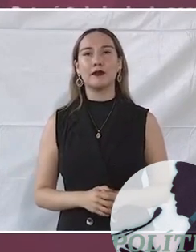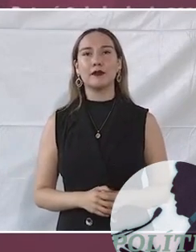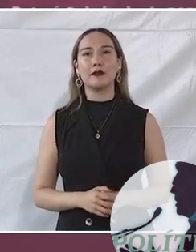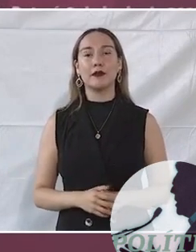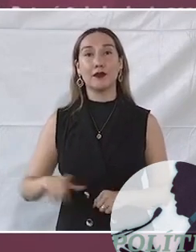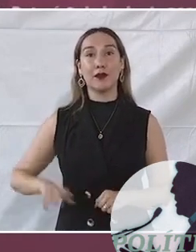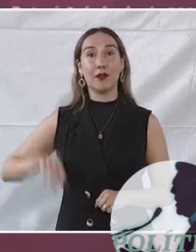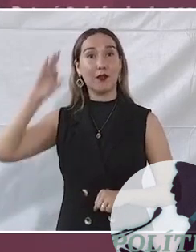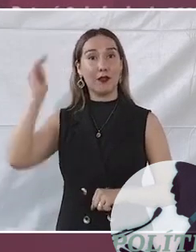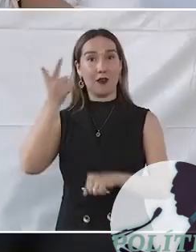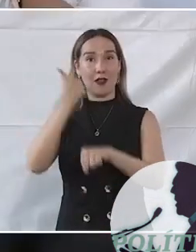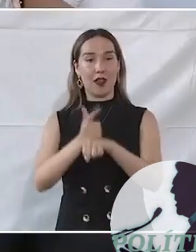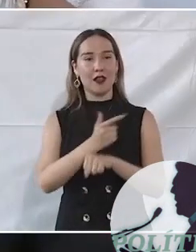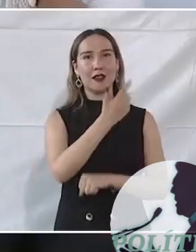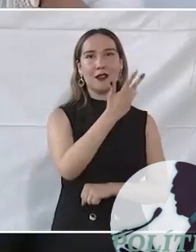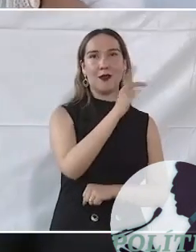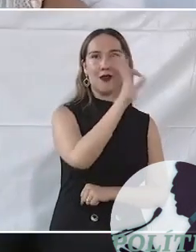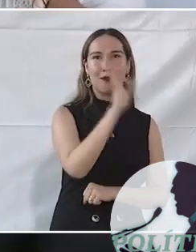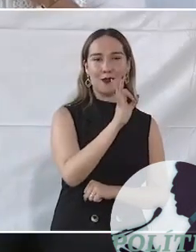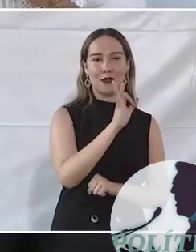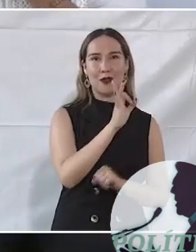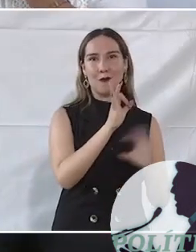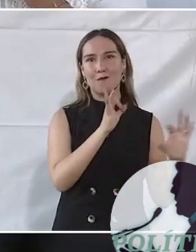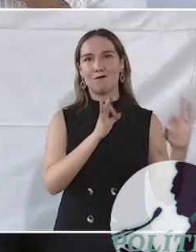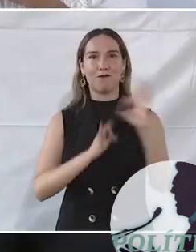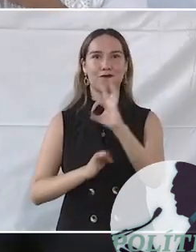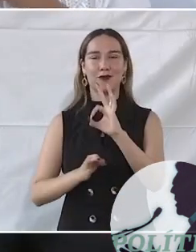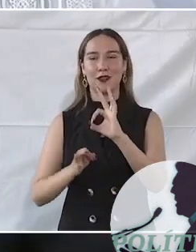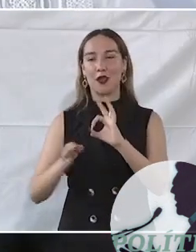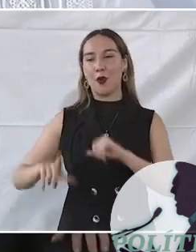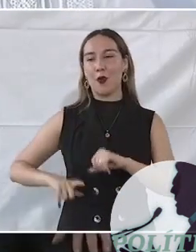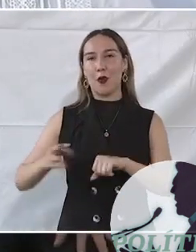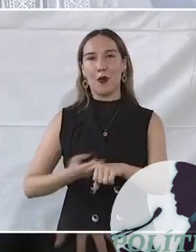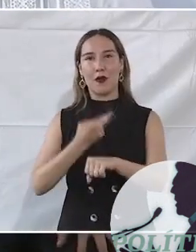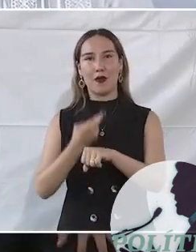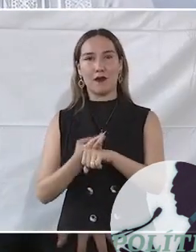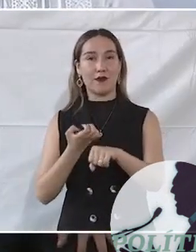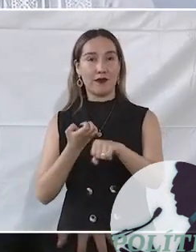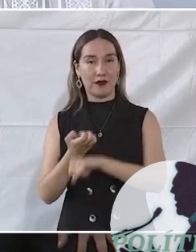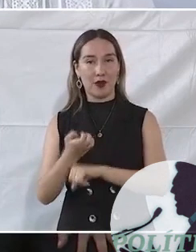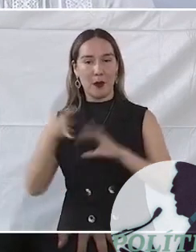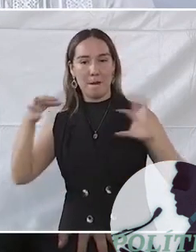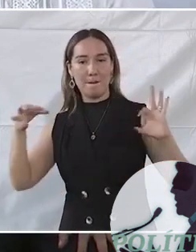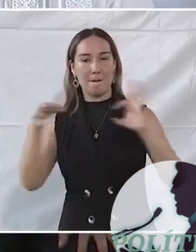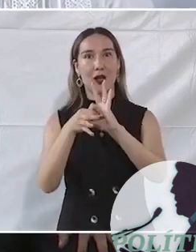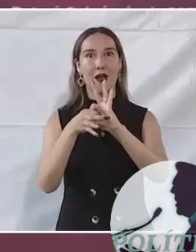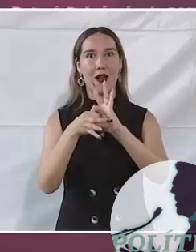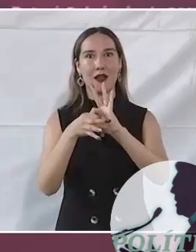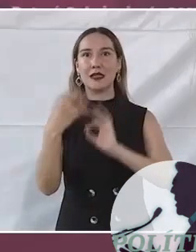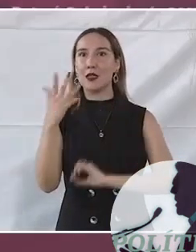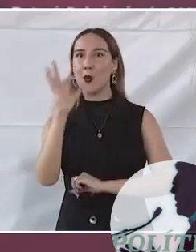aportara 50% y el gobierno de estado otro 50%, y ya San Luis